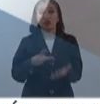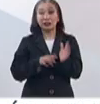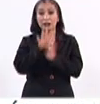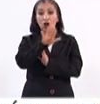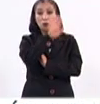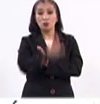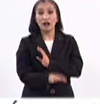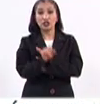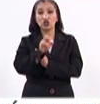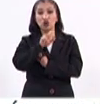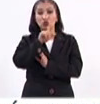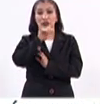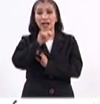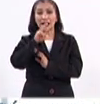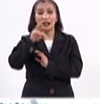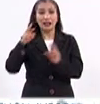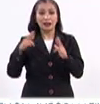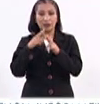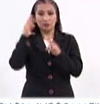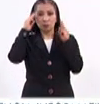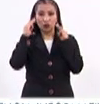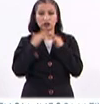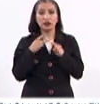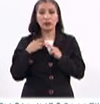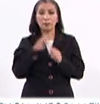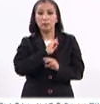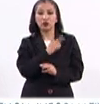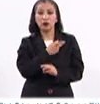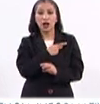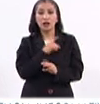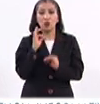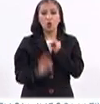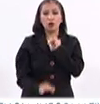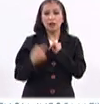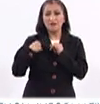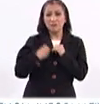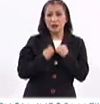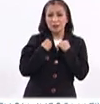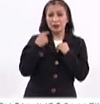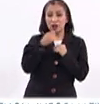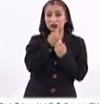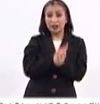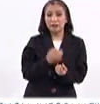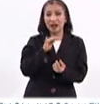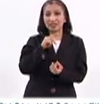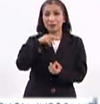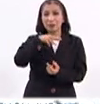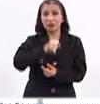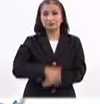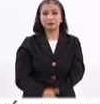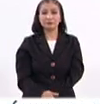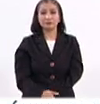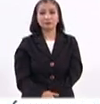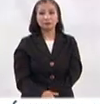En 2005 muere Sor Lucía, religiosa portuguesa, última superviviente de los niños de